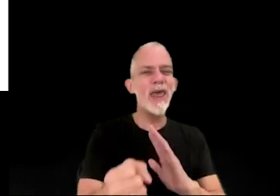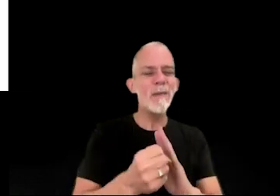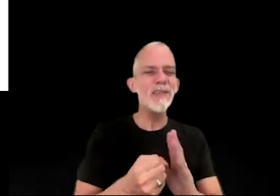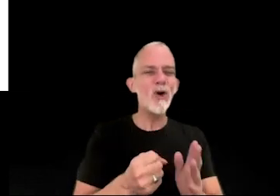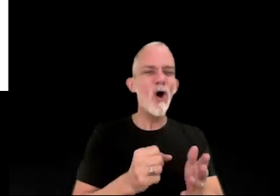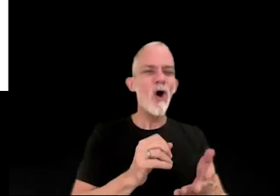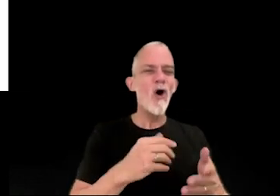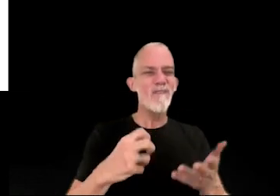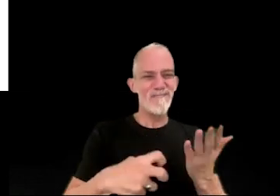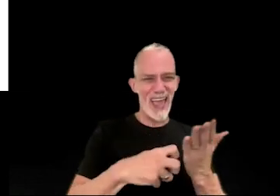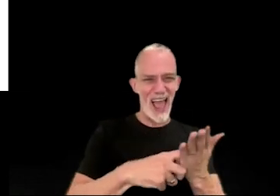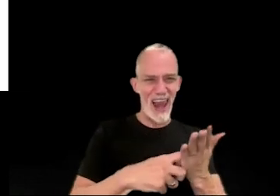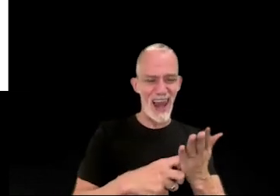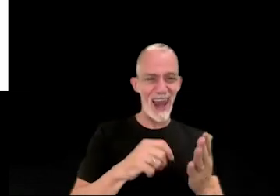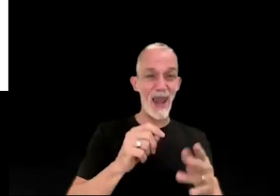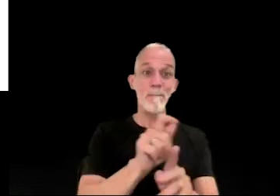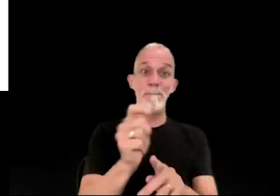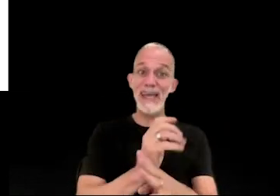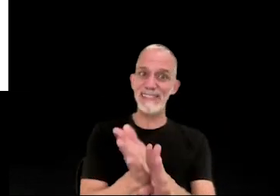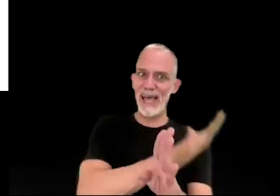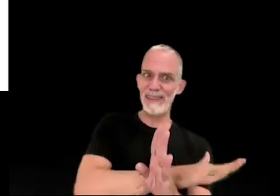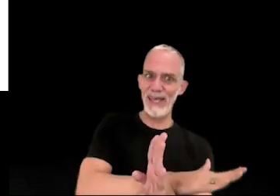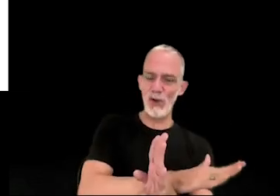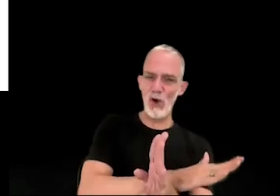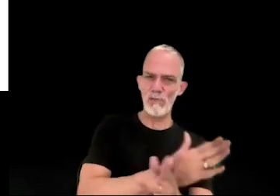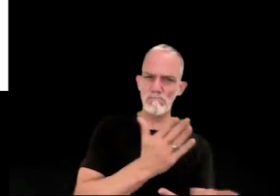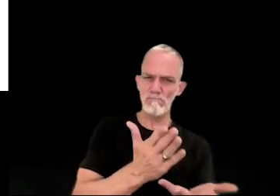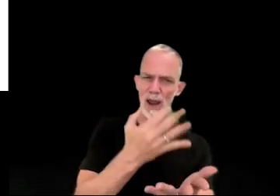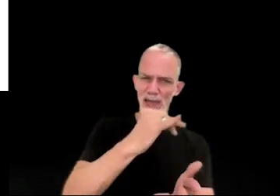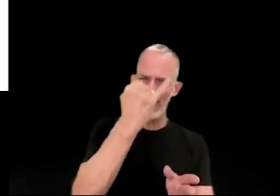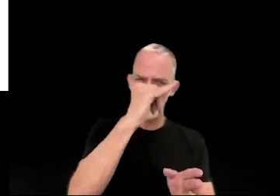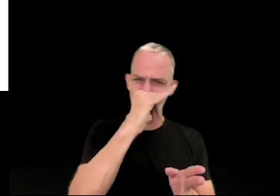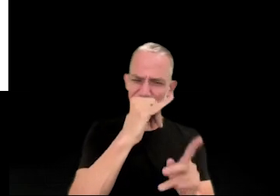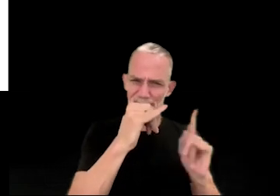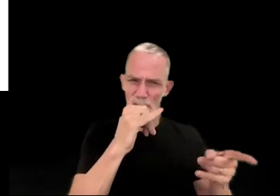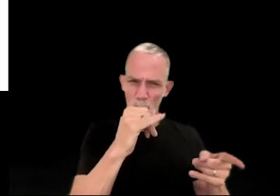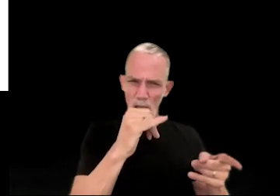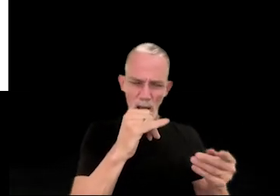anterior, ¿procede condonación por los intereses que surgen del